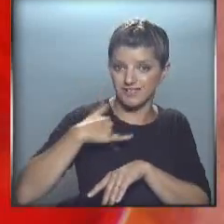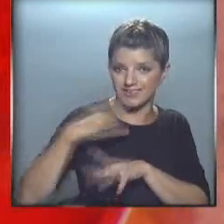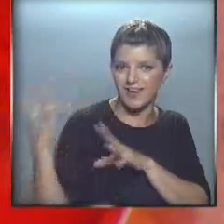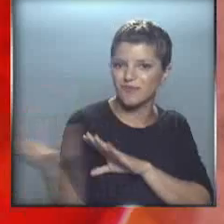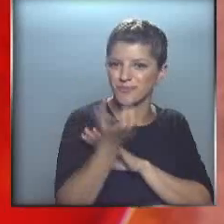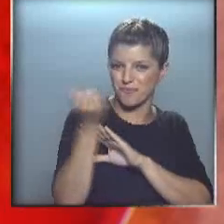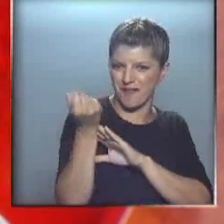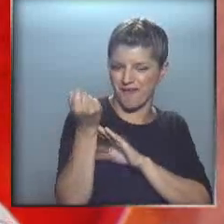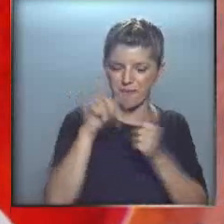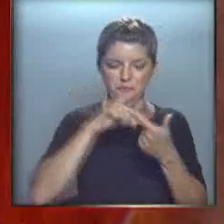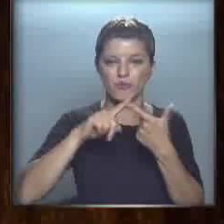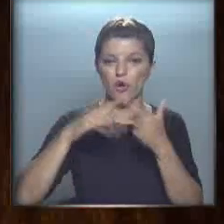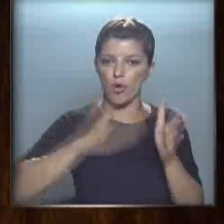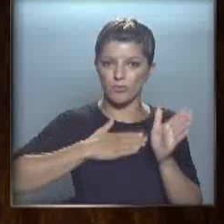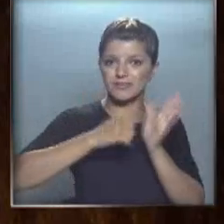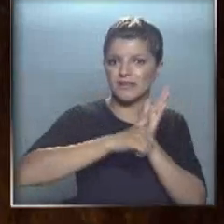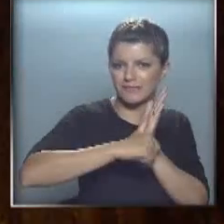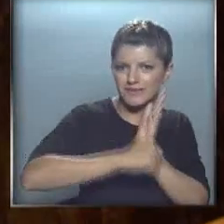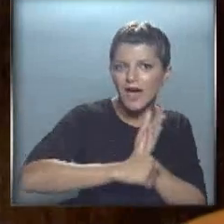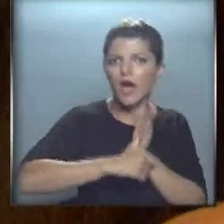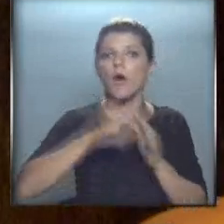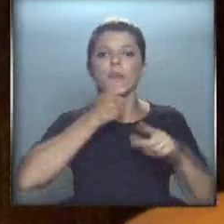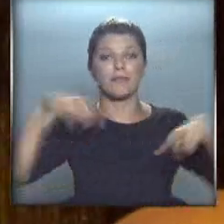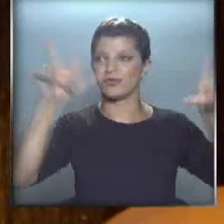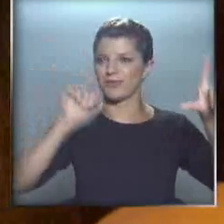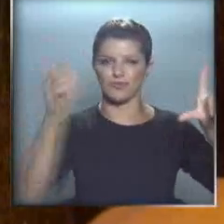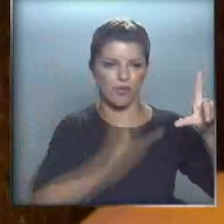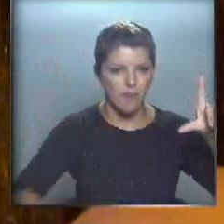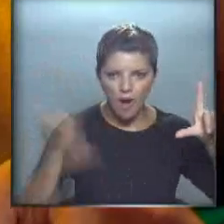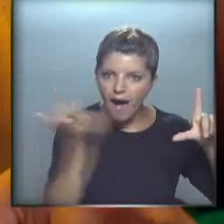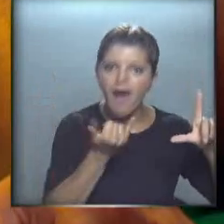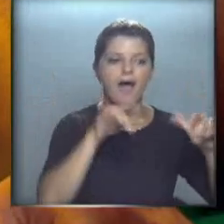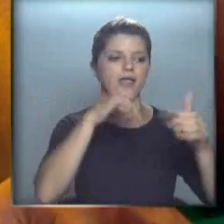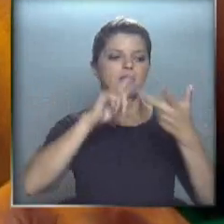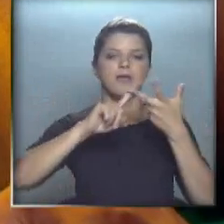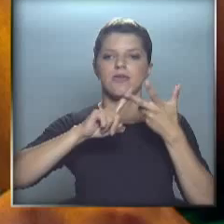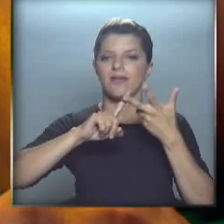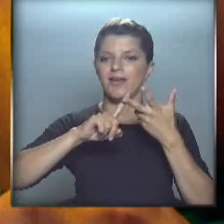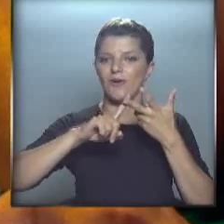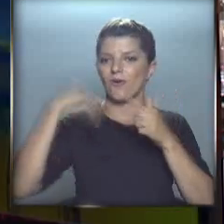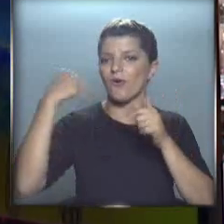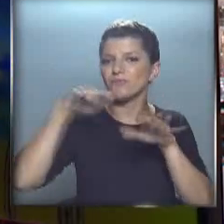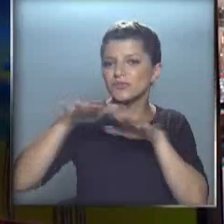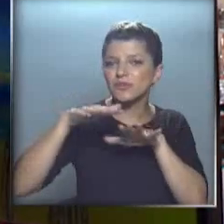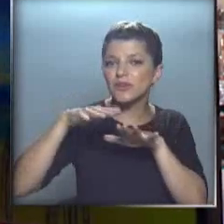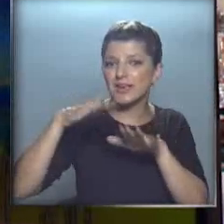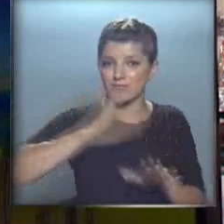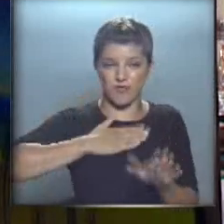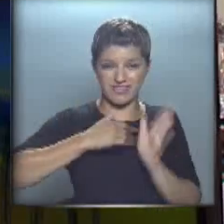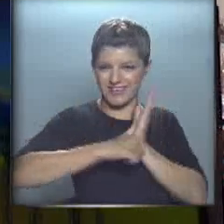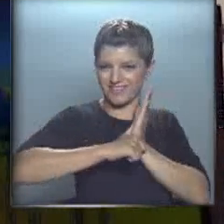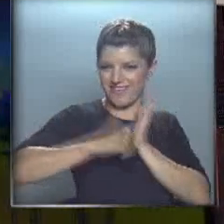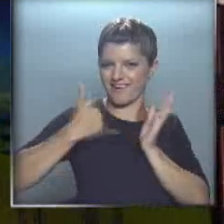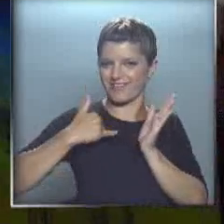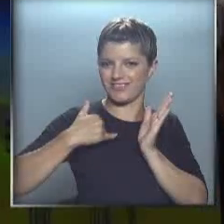nuestra identidad, donde tenemos cine nacional, donde tenemos TV pública nacional, donde tenemos elementos que hacen a nuestra identidad, donde de vuelta